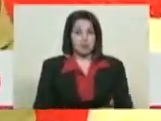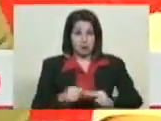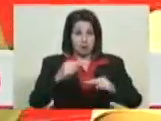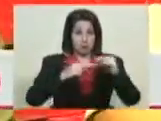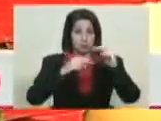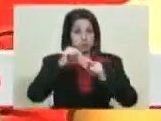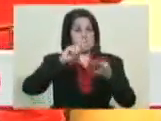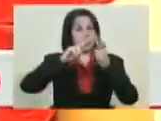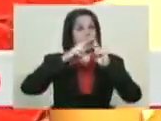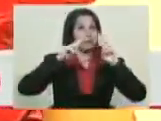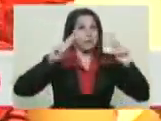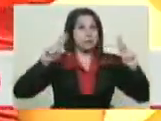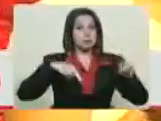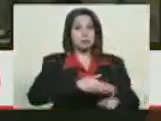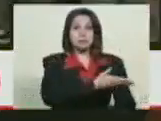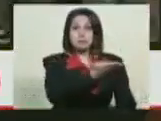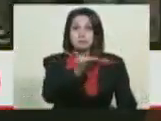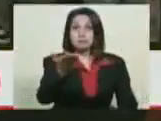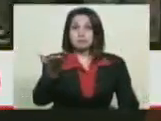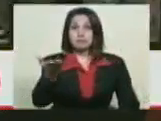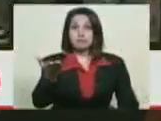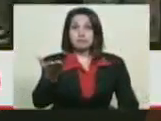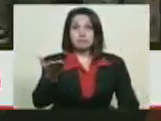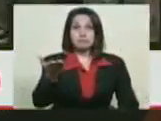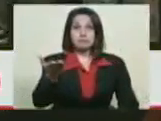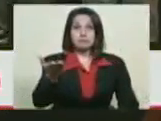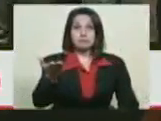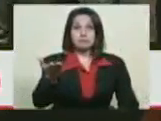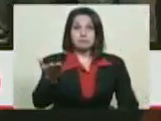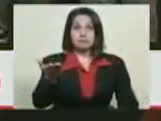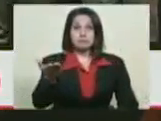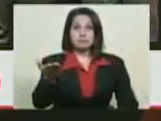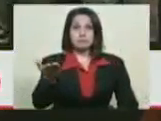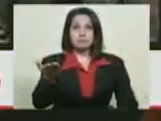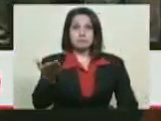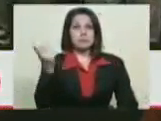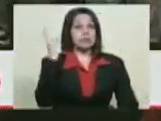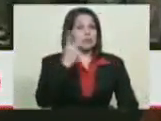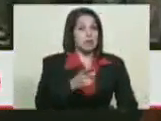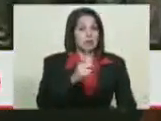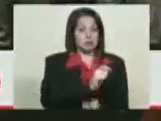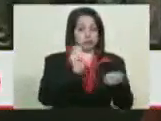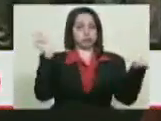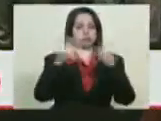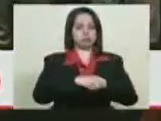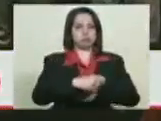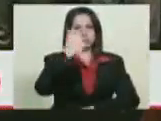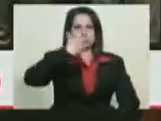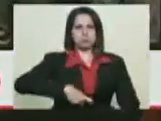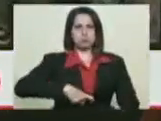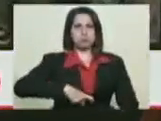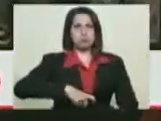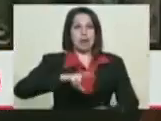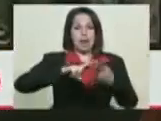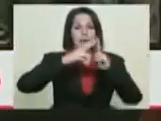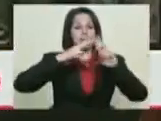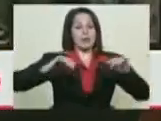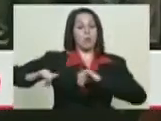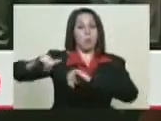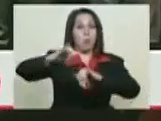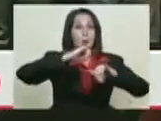Arquitectos de la paz, constructores de la paz, tenemos que convertirnos. La paz con